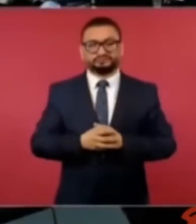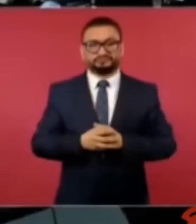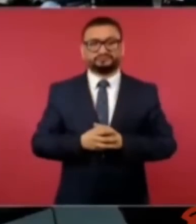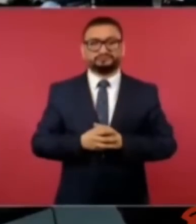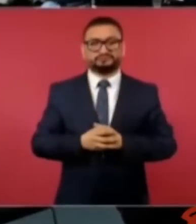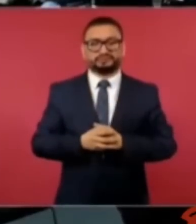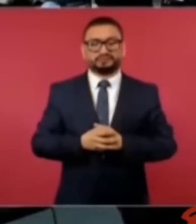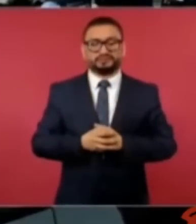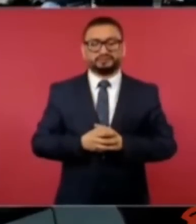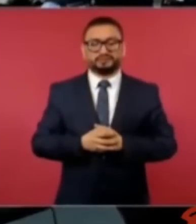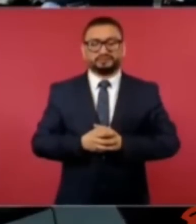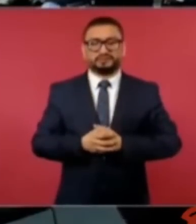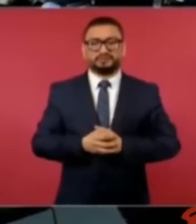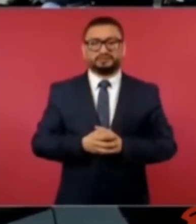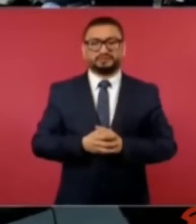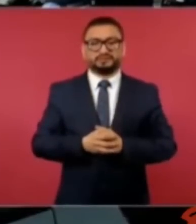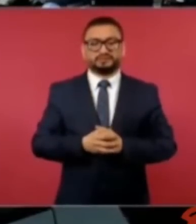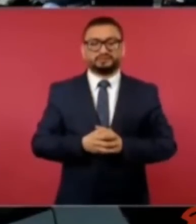Y